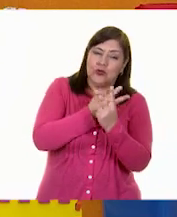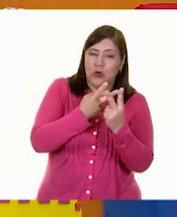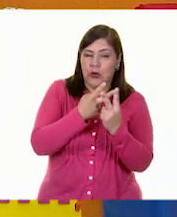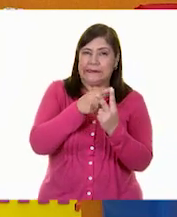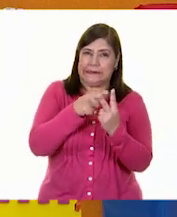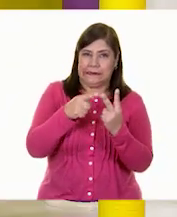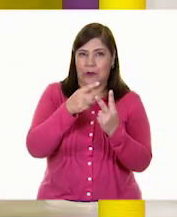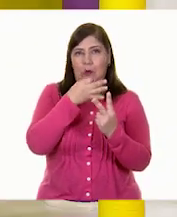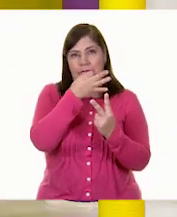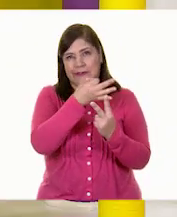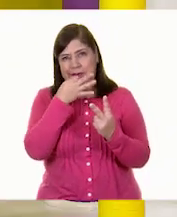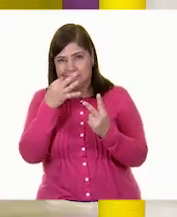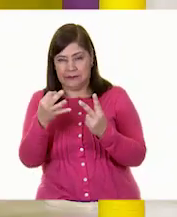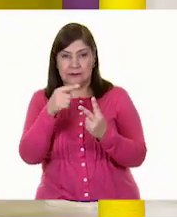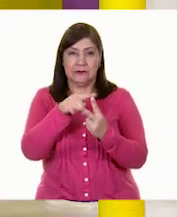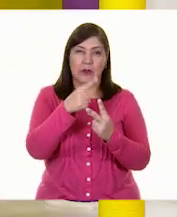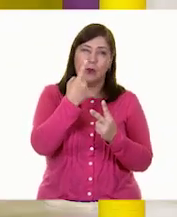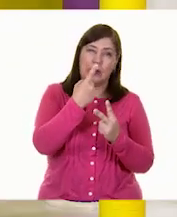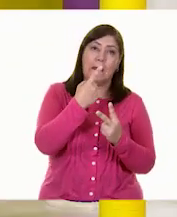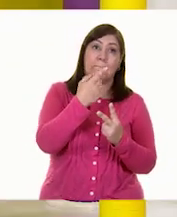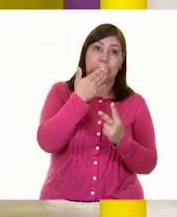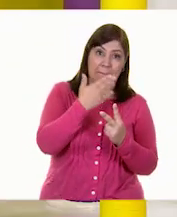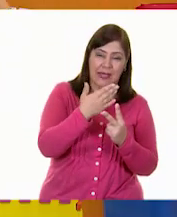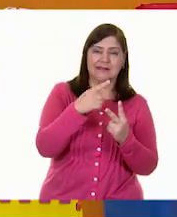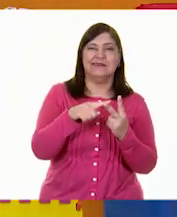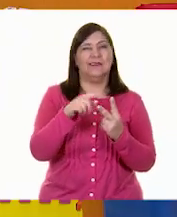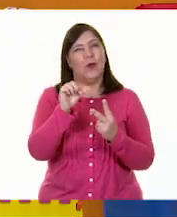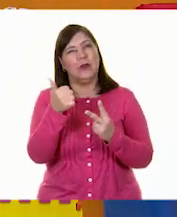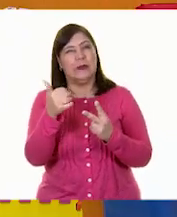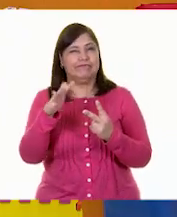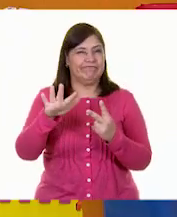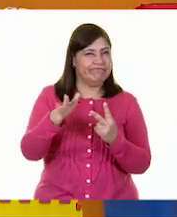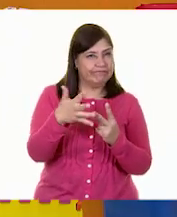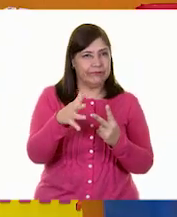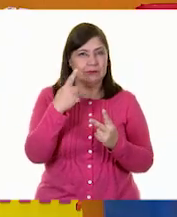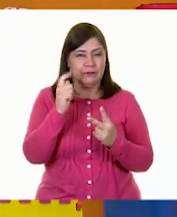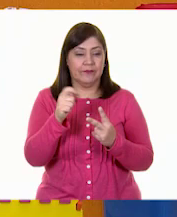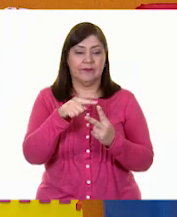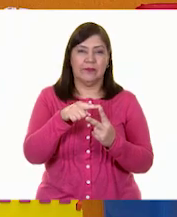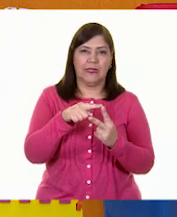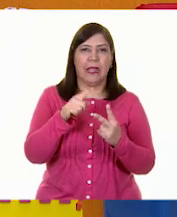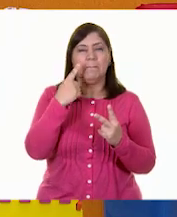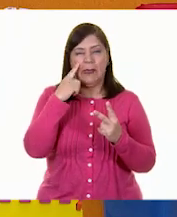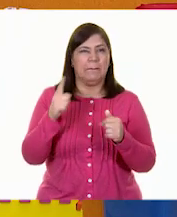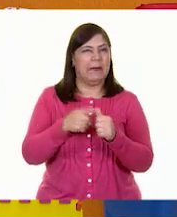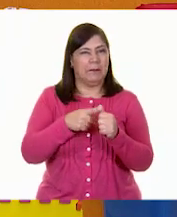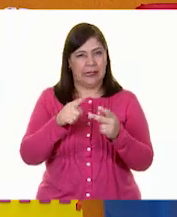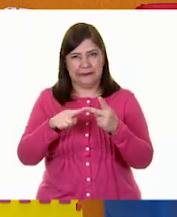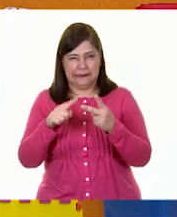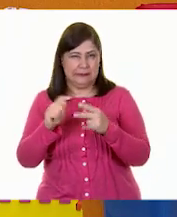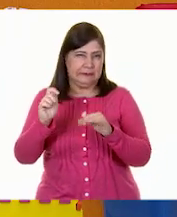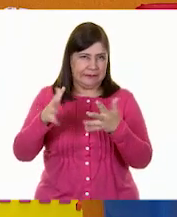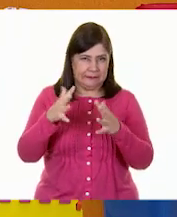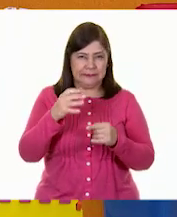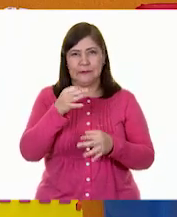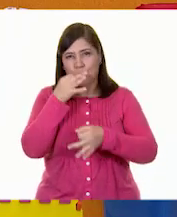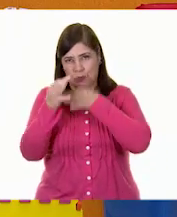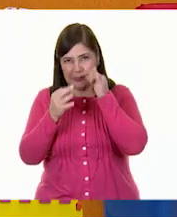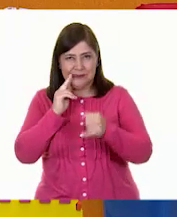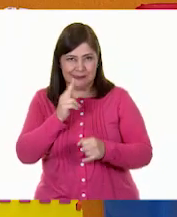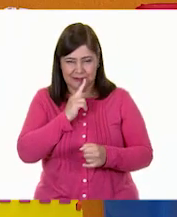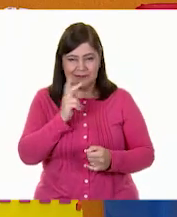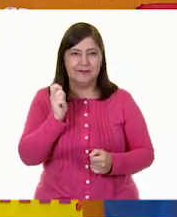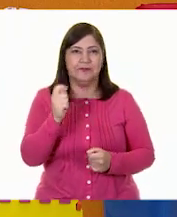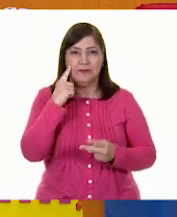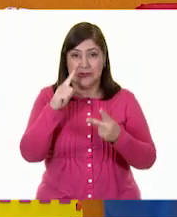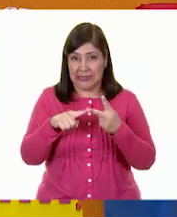tan buena noticia. ¿Por qué? Pues porque la no tan buena, primero voy a comenzar con la no tan buena, para que después se animen.